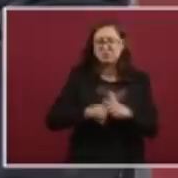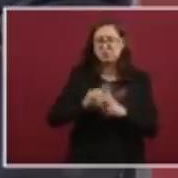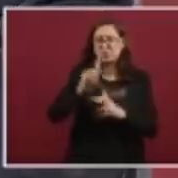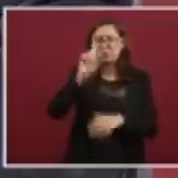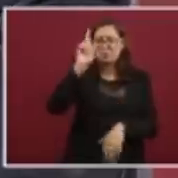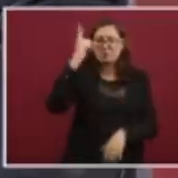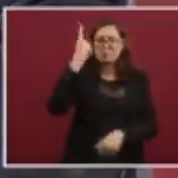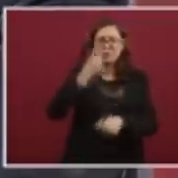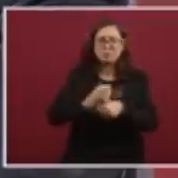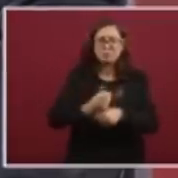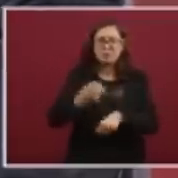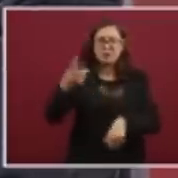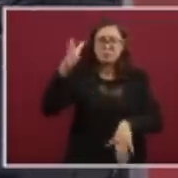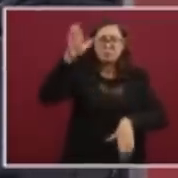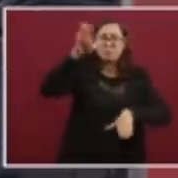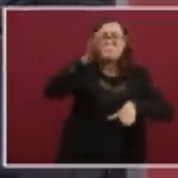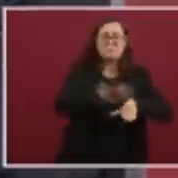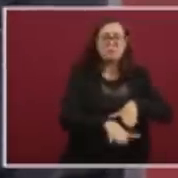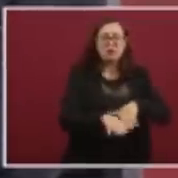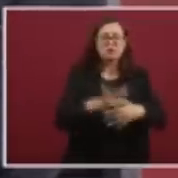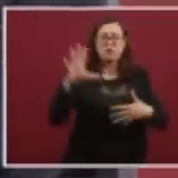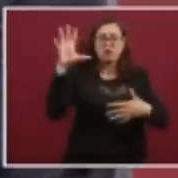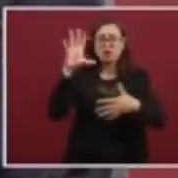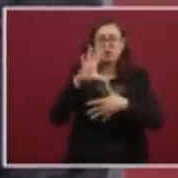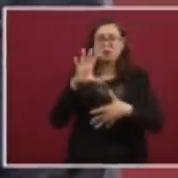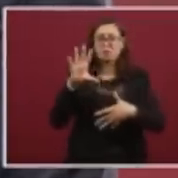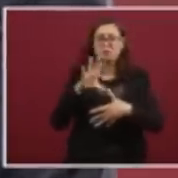pues desde hace